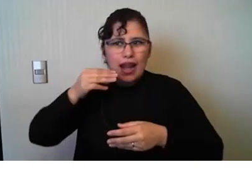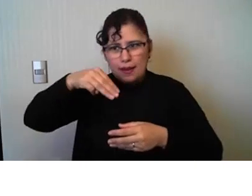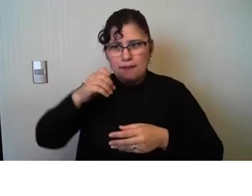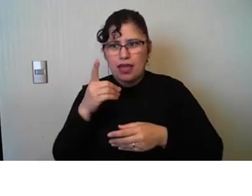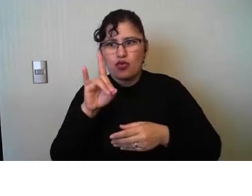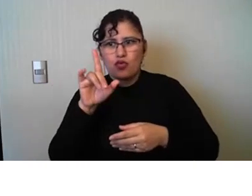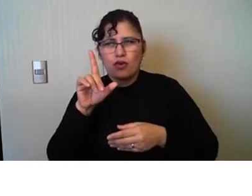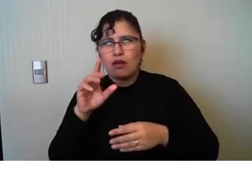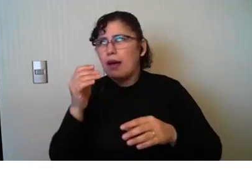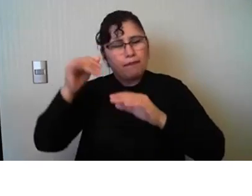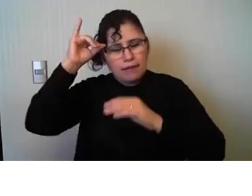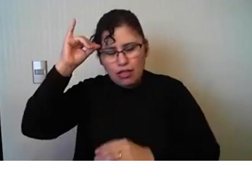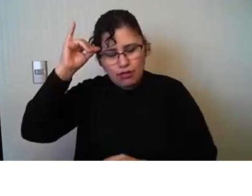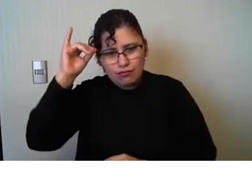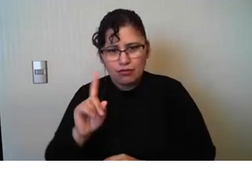perdón,